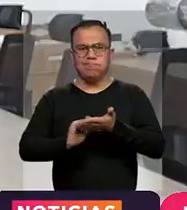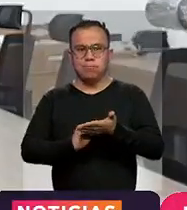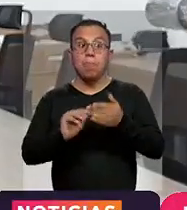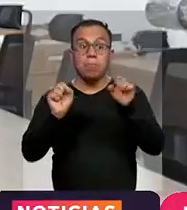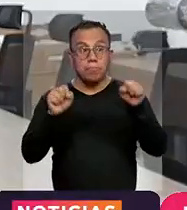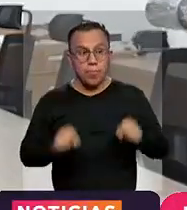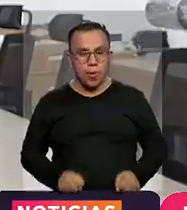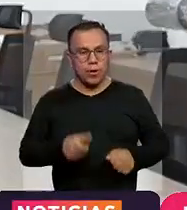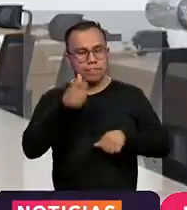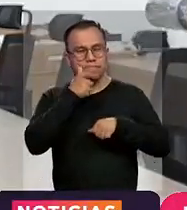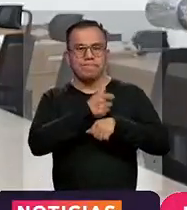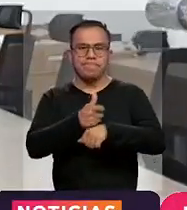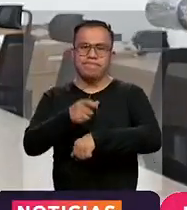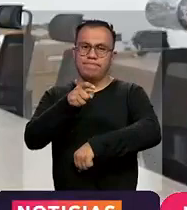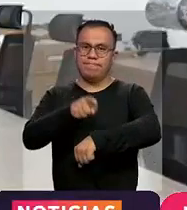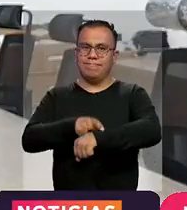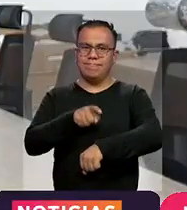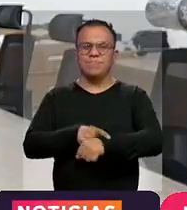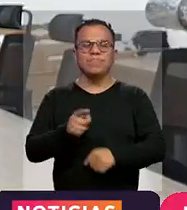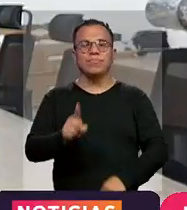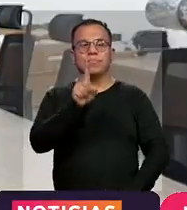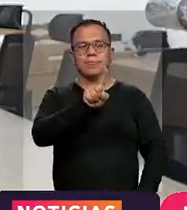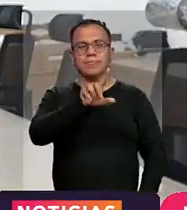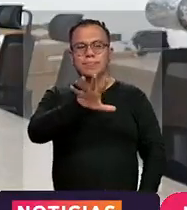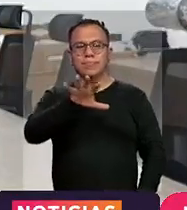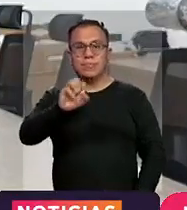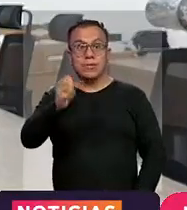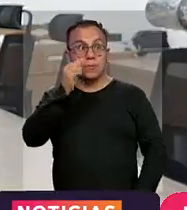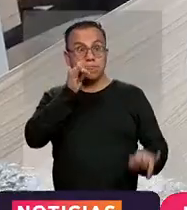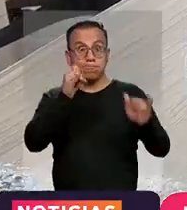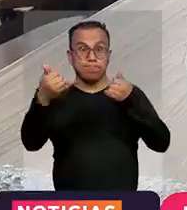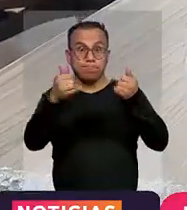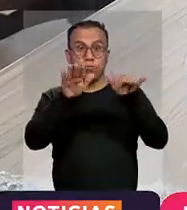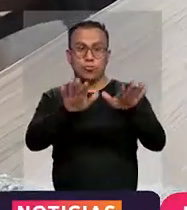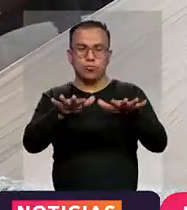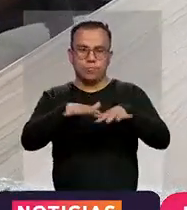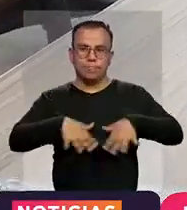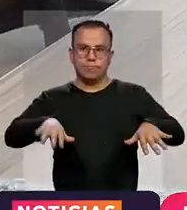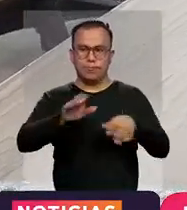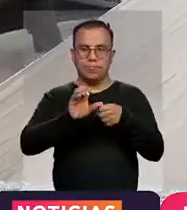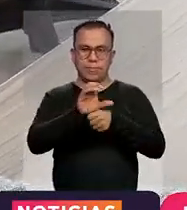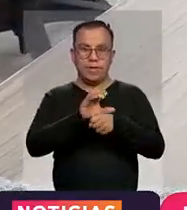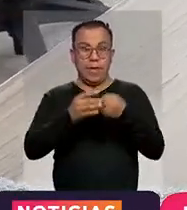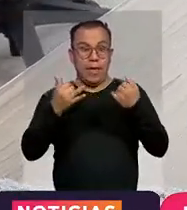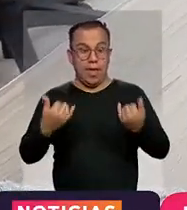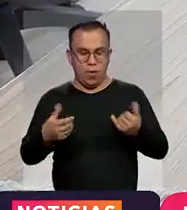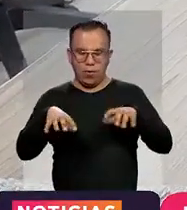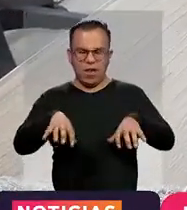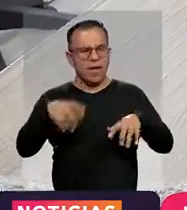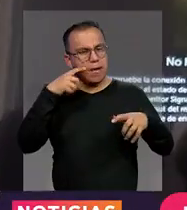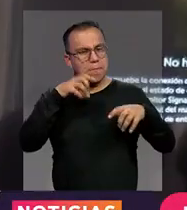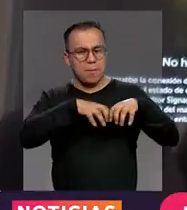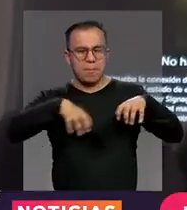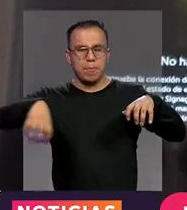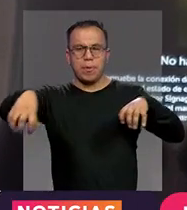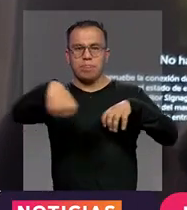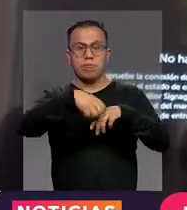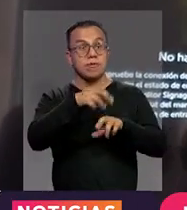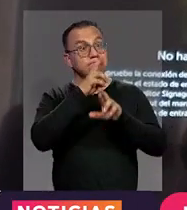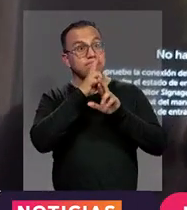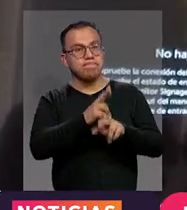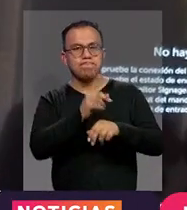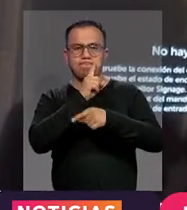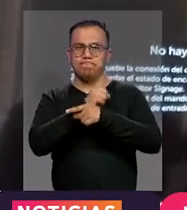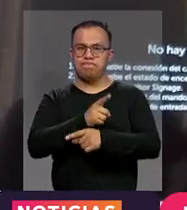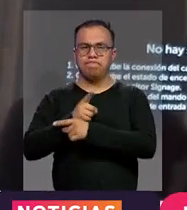permitir monitorear en tiempo real más de 150 cámaras de la localidad con la implementación de este centro buscan garantizar una respuesta efectiva